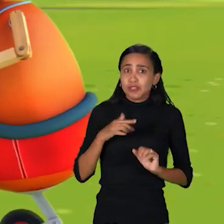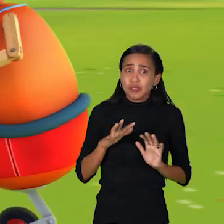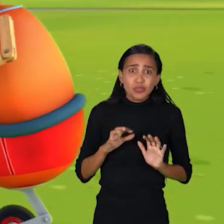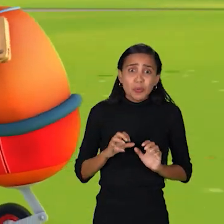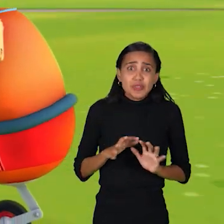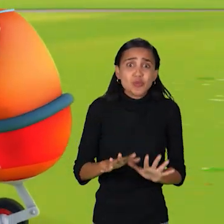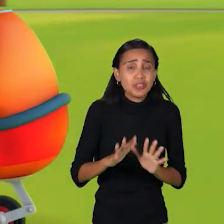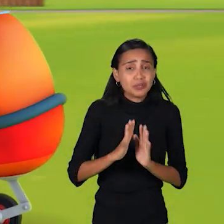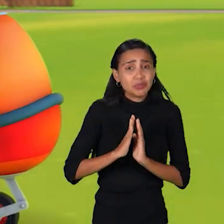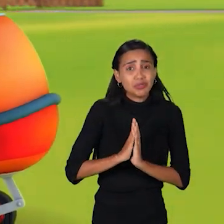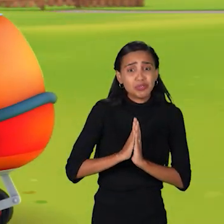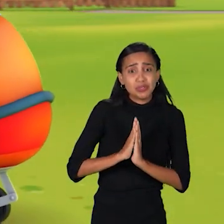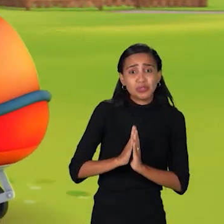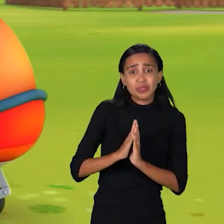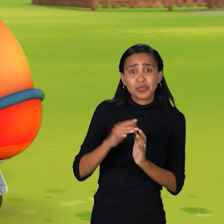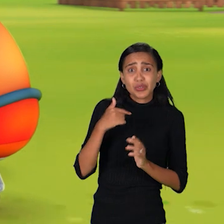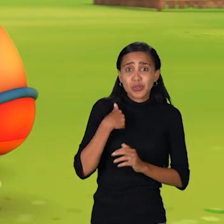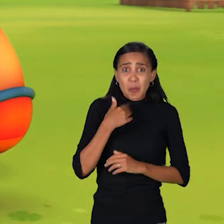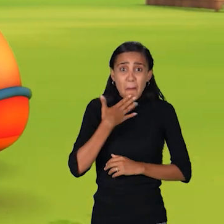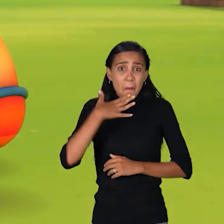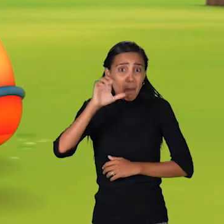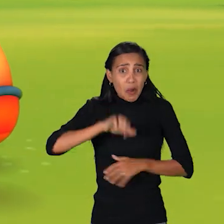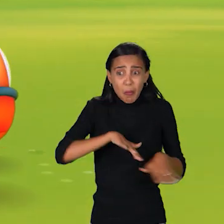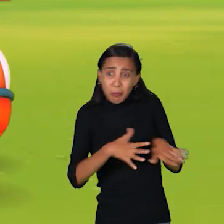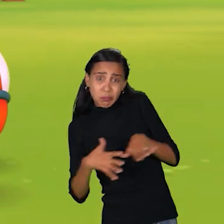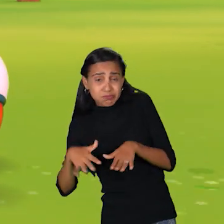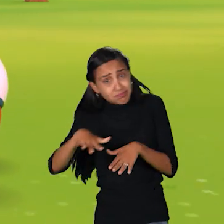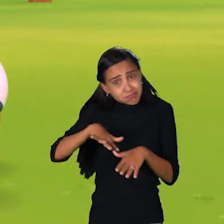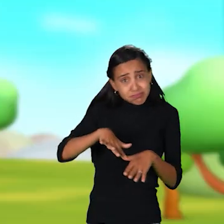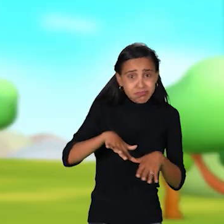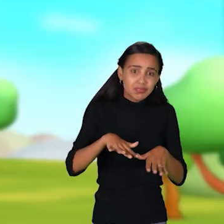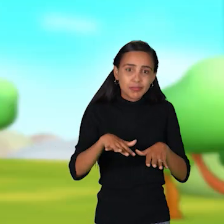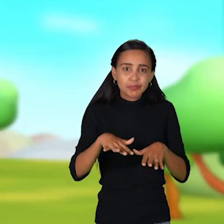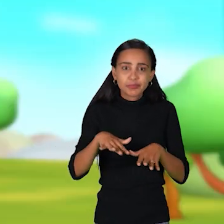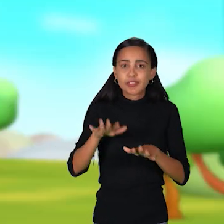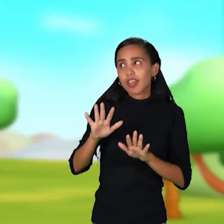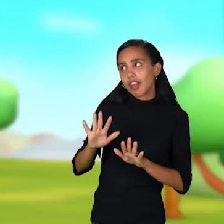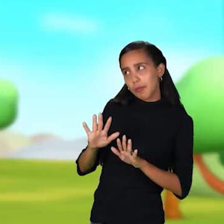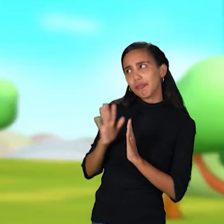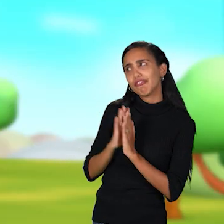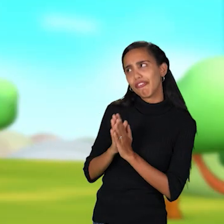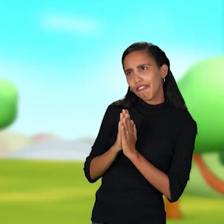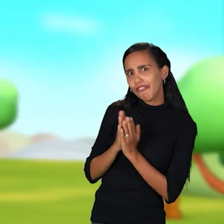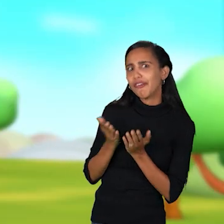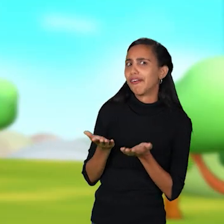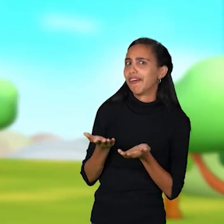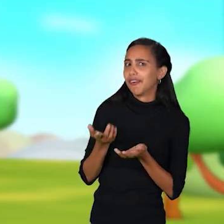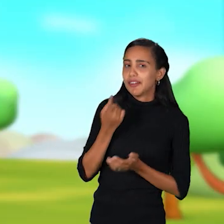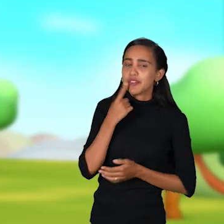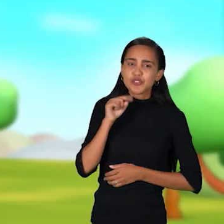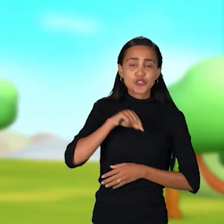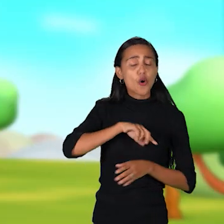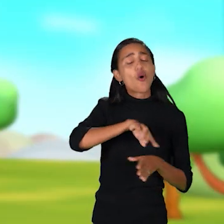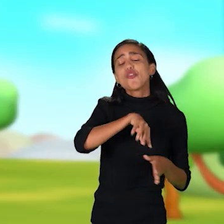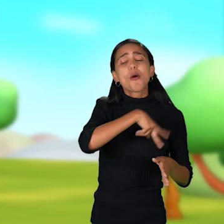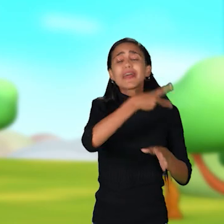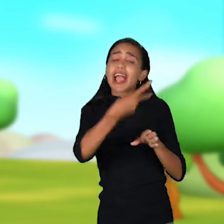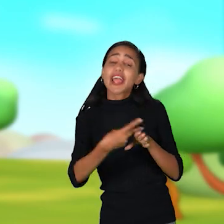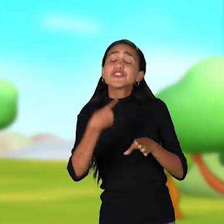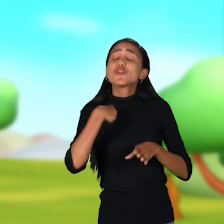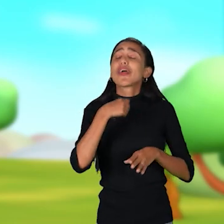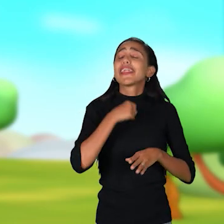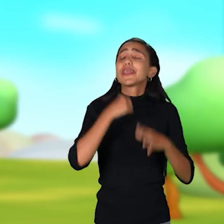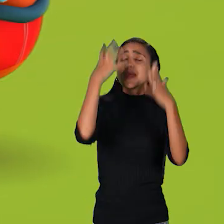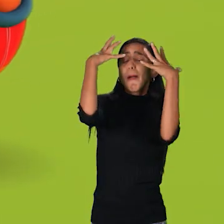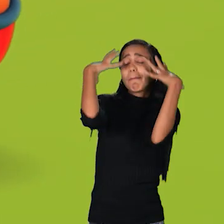¡Sueltes, Tutu! ¡Que yo tengo incluso peor equilibrio que Rafa! Sin pasarse. Además, no me caí. Quería darme un